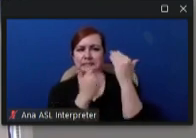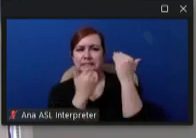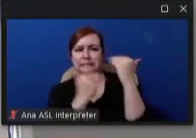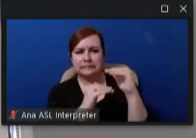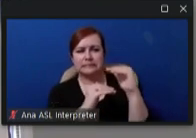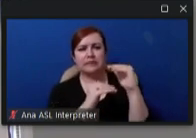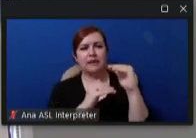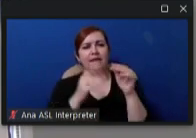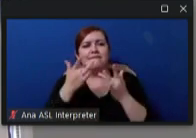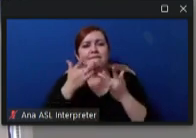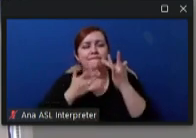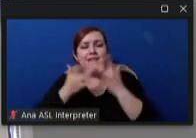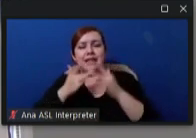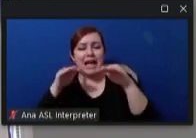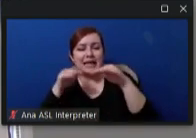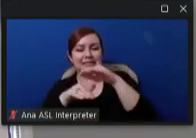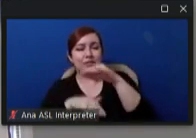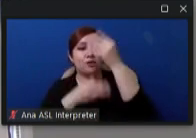a la información adecuada,